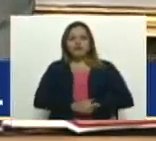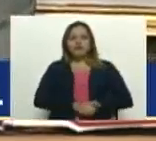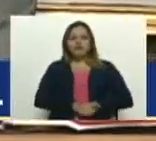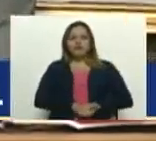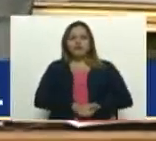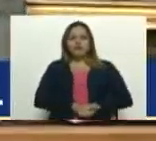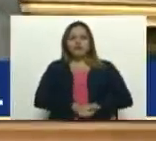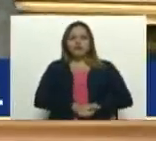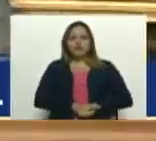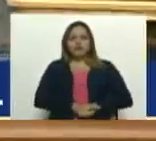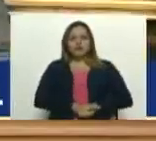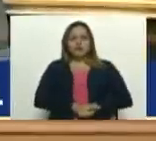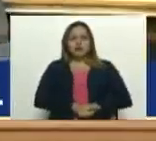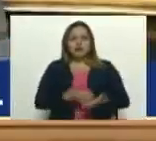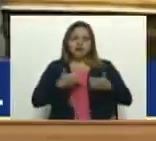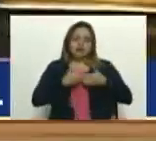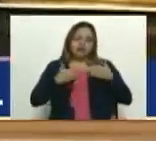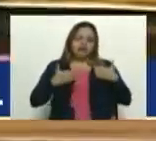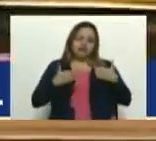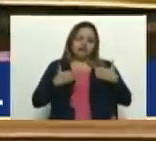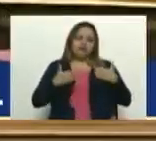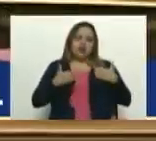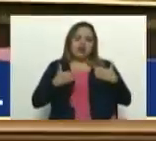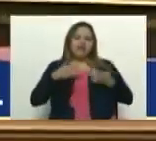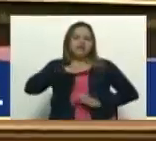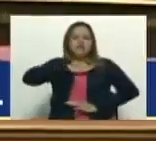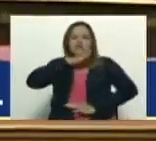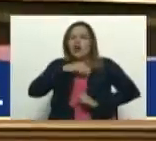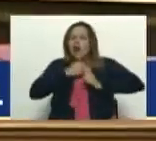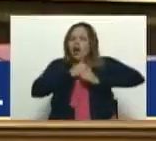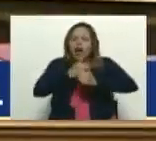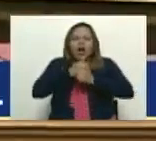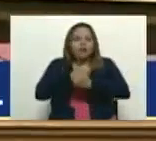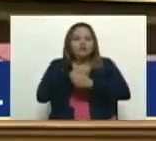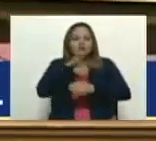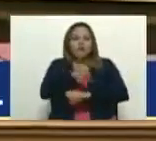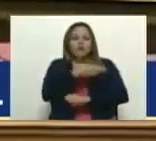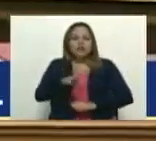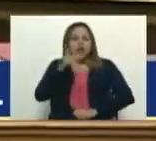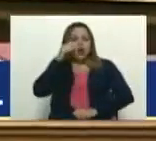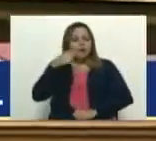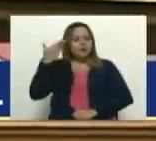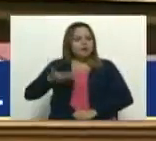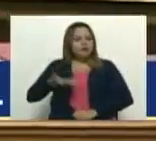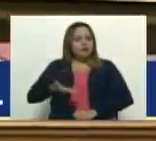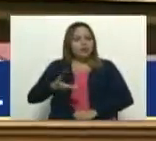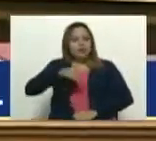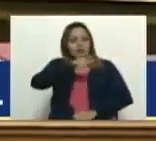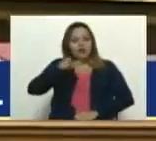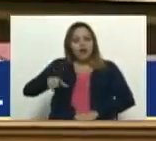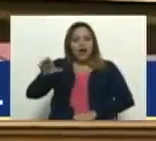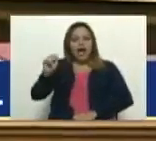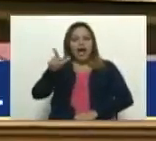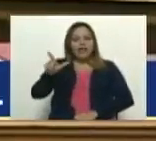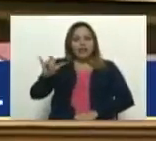con el alma henchida de amor por la música de nuestro cantor del pueblo Alí Primera,